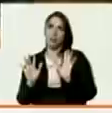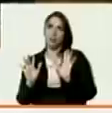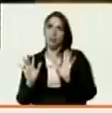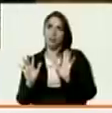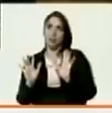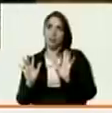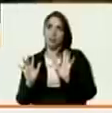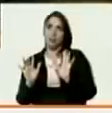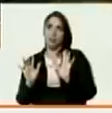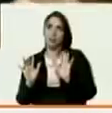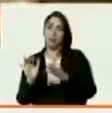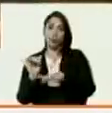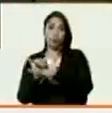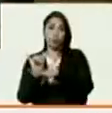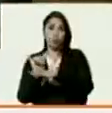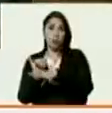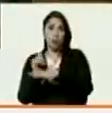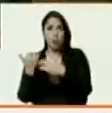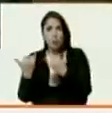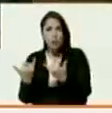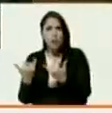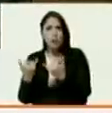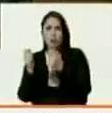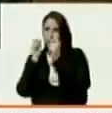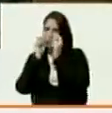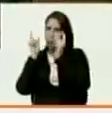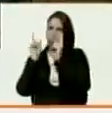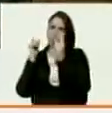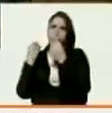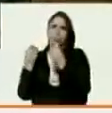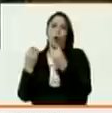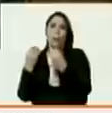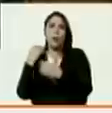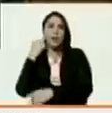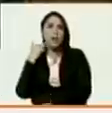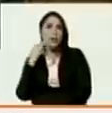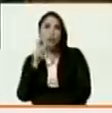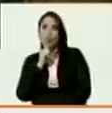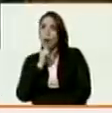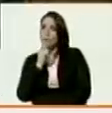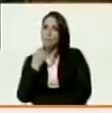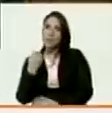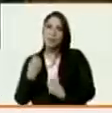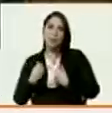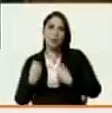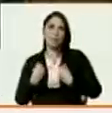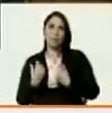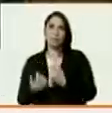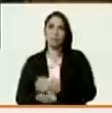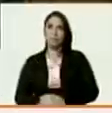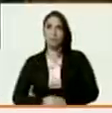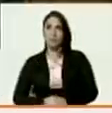de Sucre. Y ahorita se están dando cuenta que los negritos ahí no tienen vida.